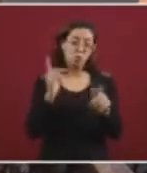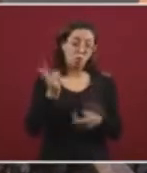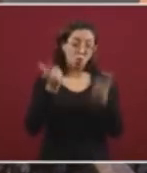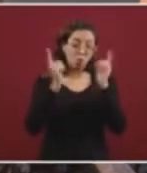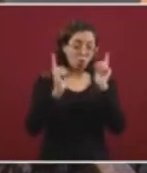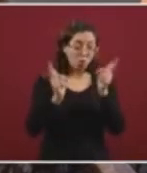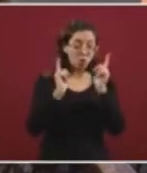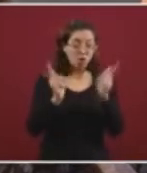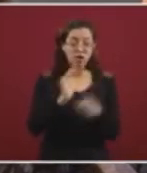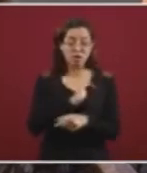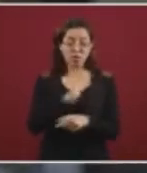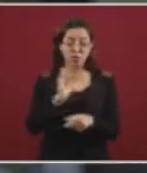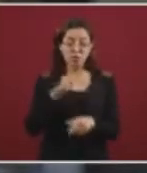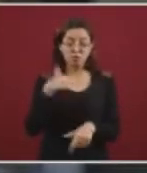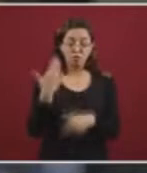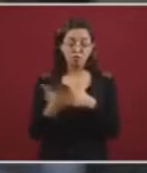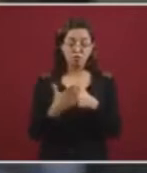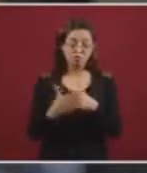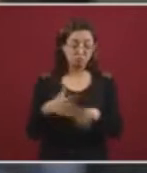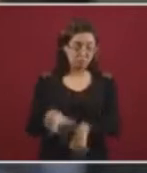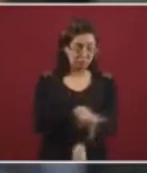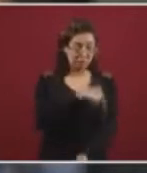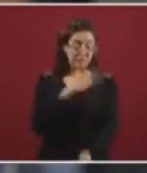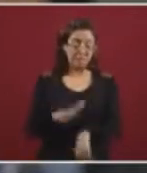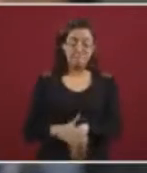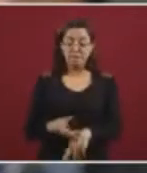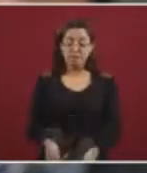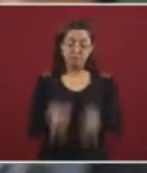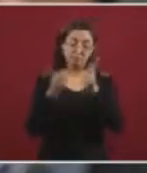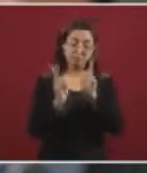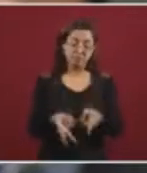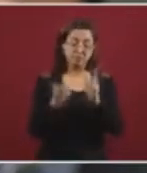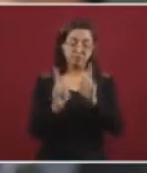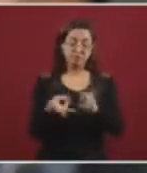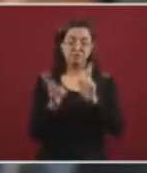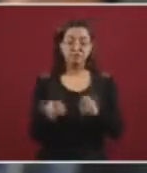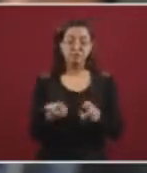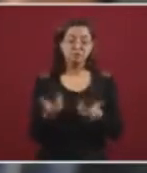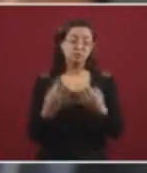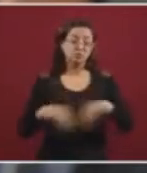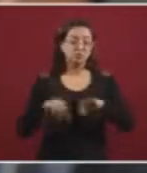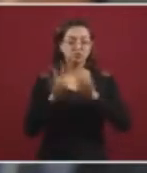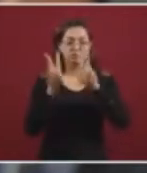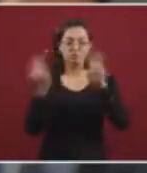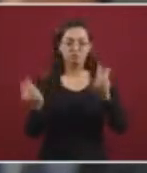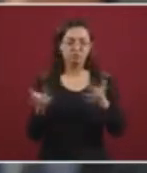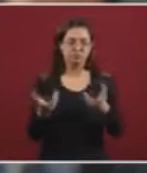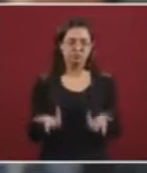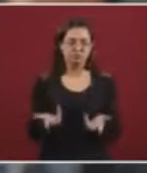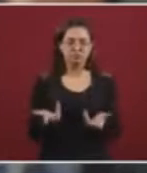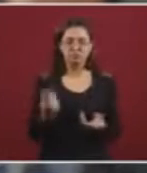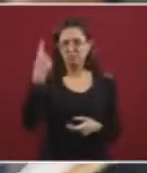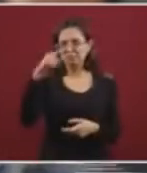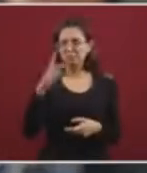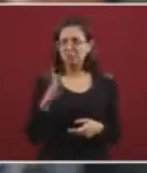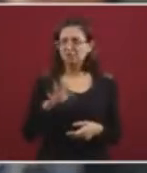manera más larga y tendida sobre un tema tan importante como este para la democracia de México. En estos días